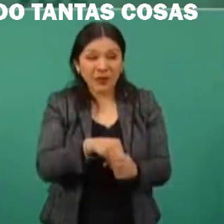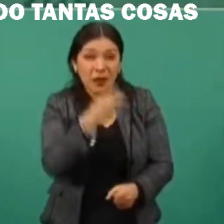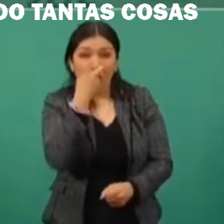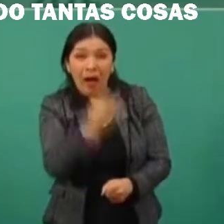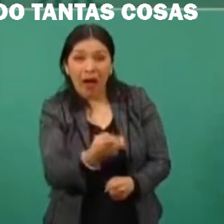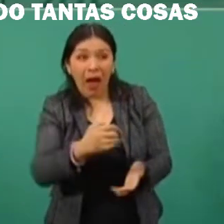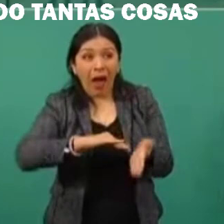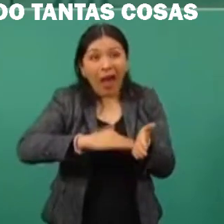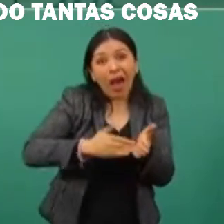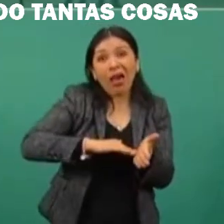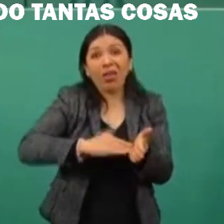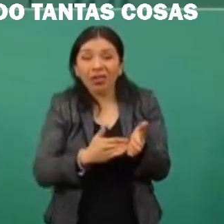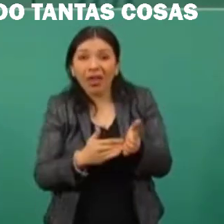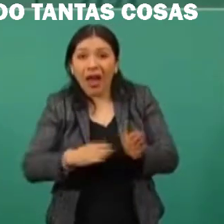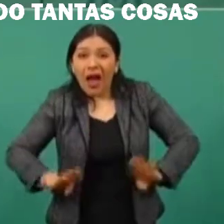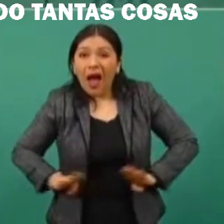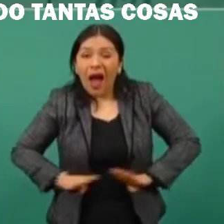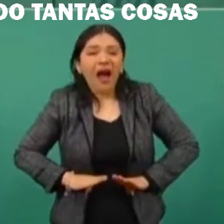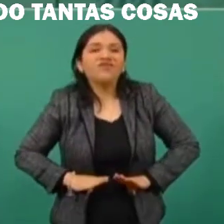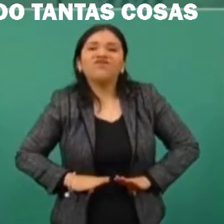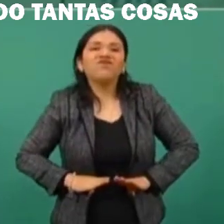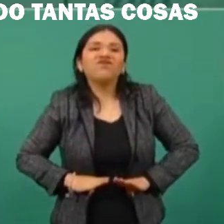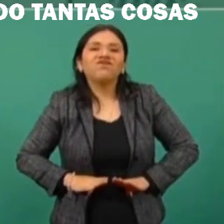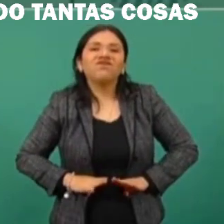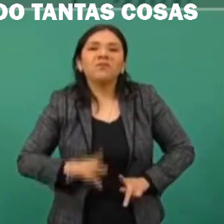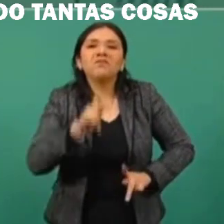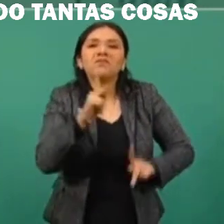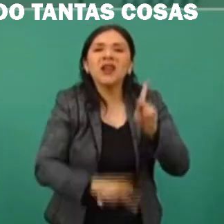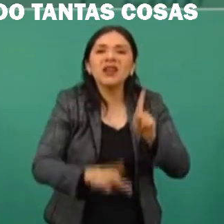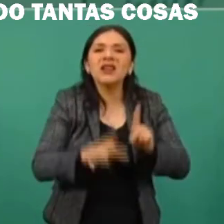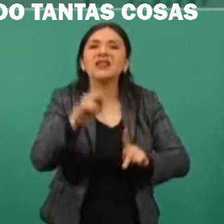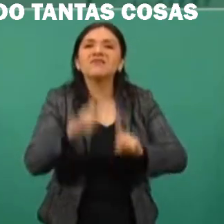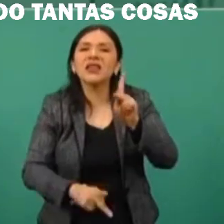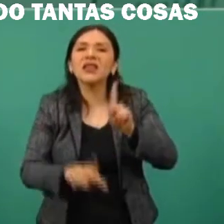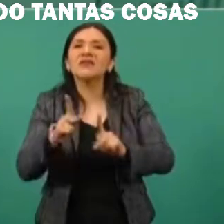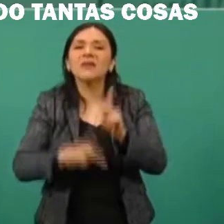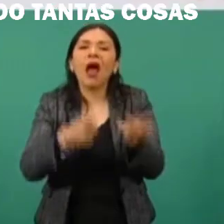estas prácticas, estos vicios.